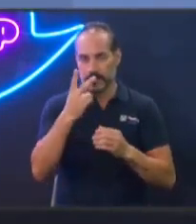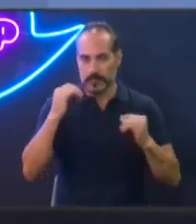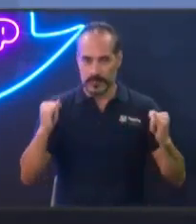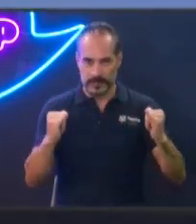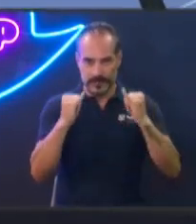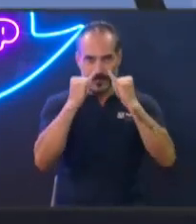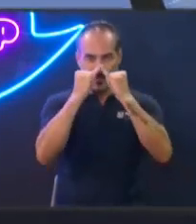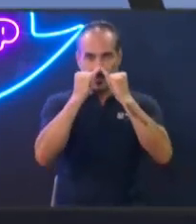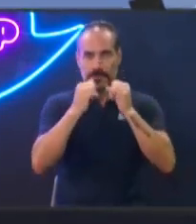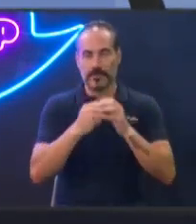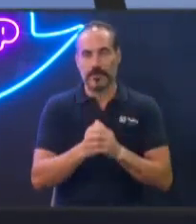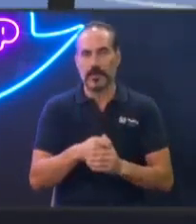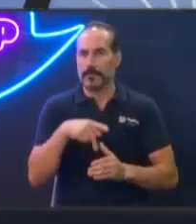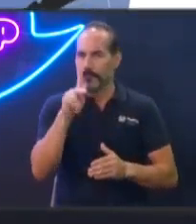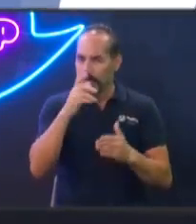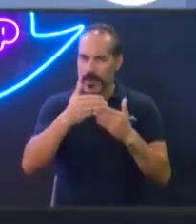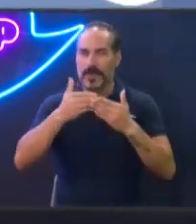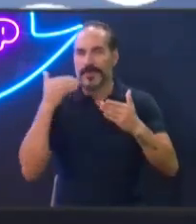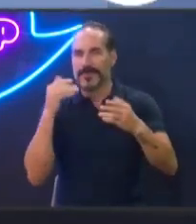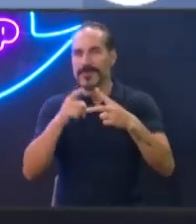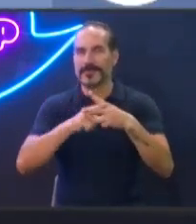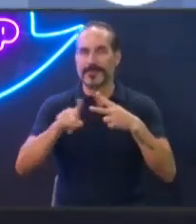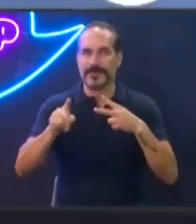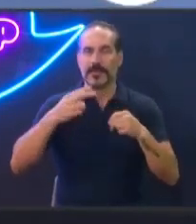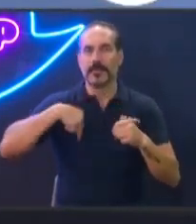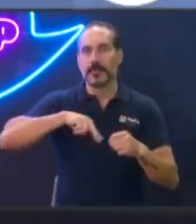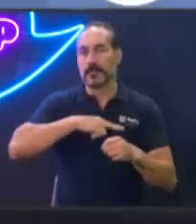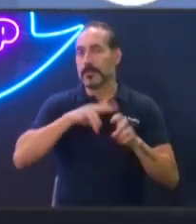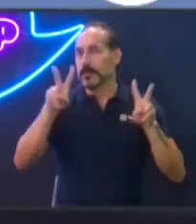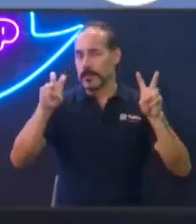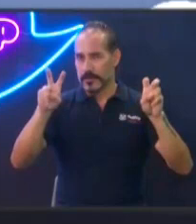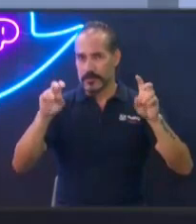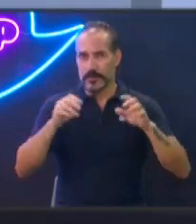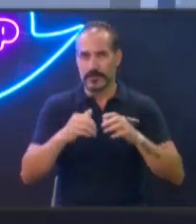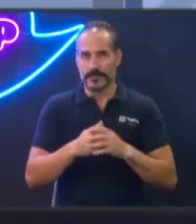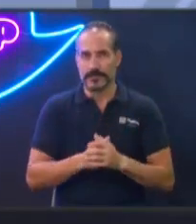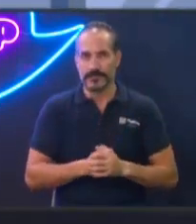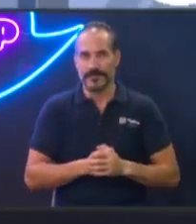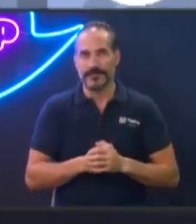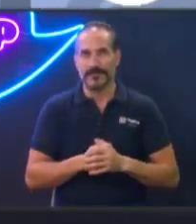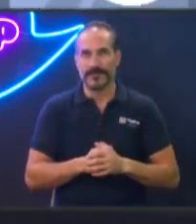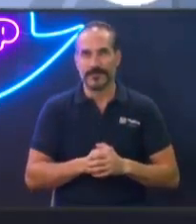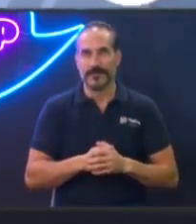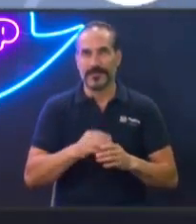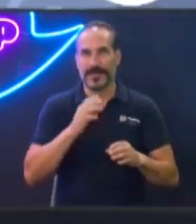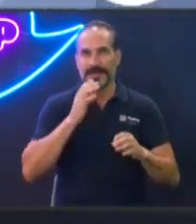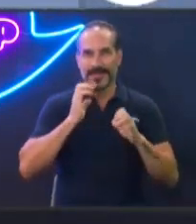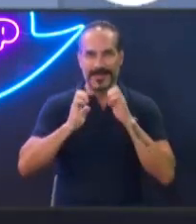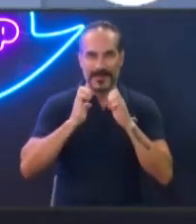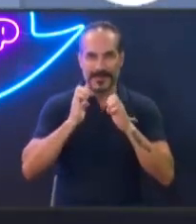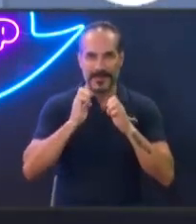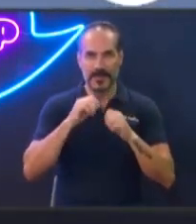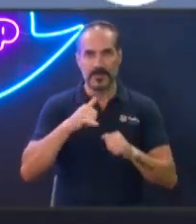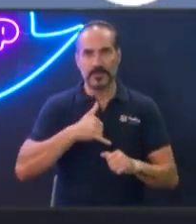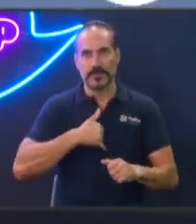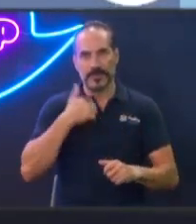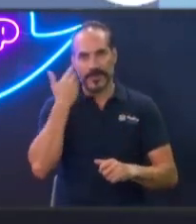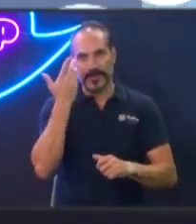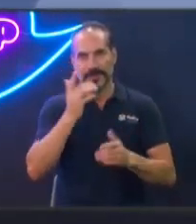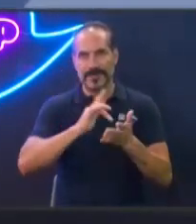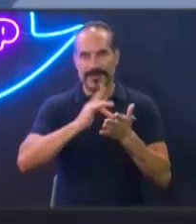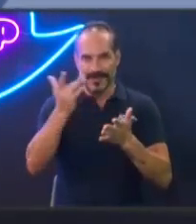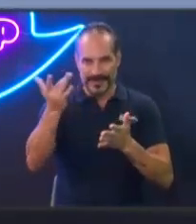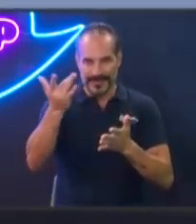y pues antes de iniciar con eh nuestro tema y esta entrevista pues Quiero agradecer en